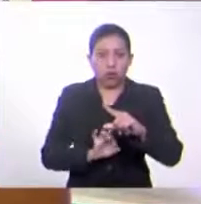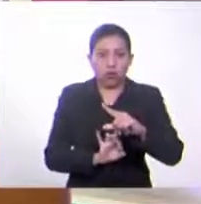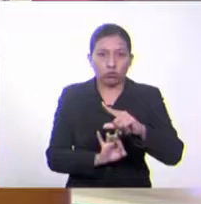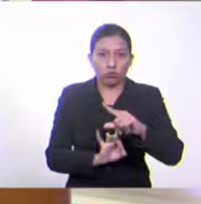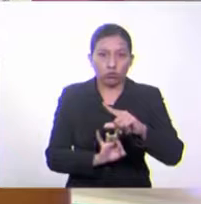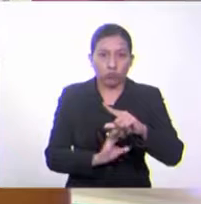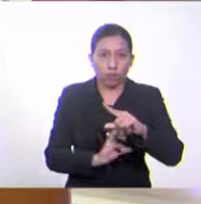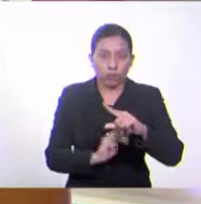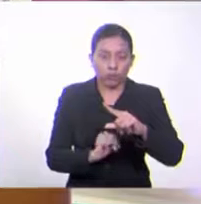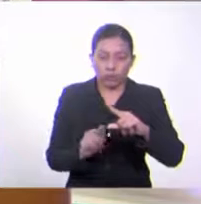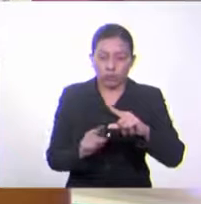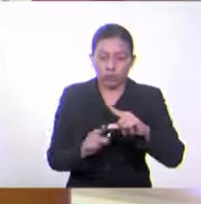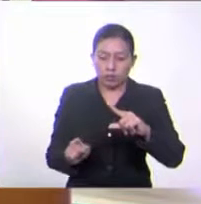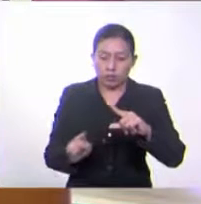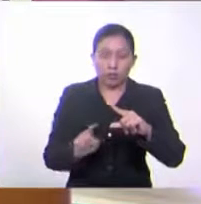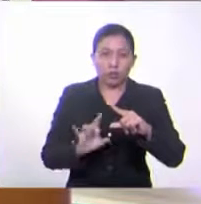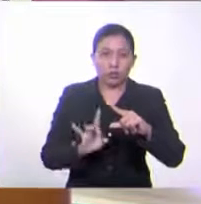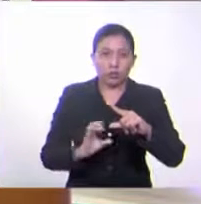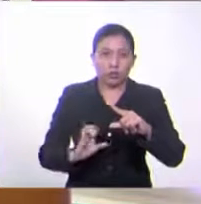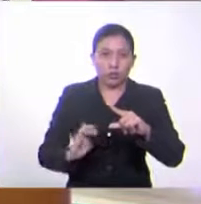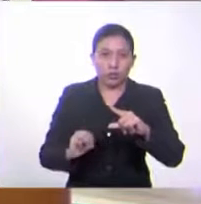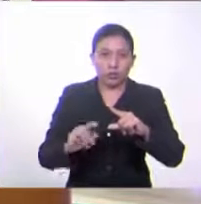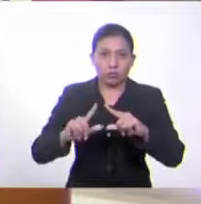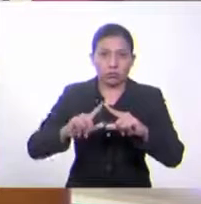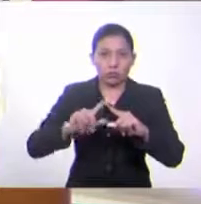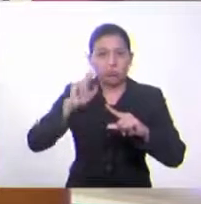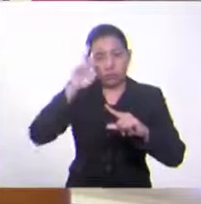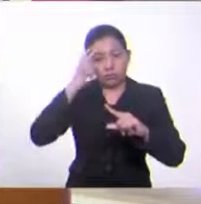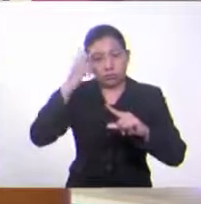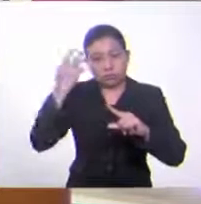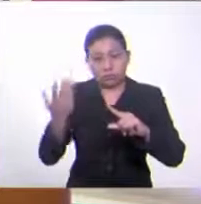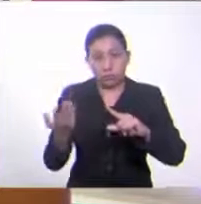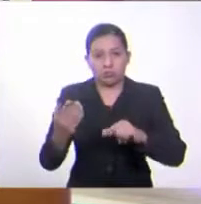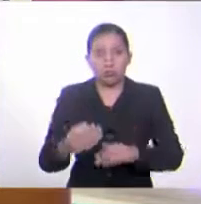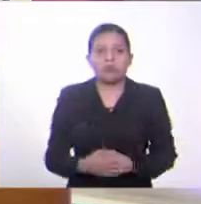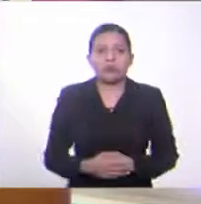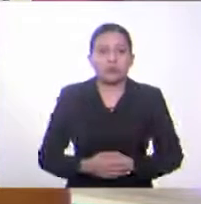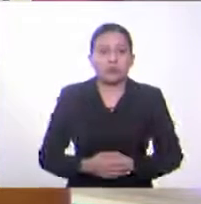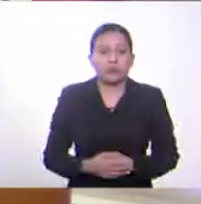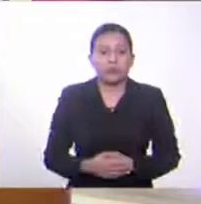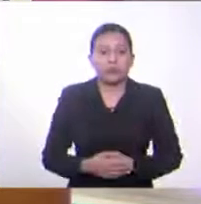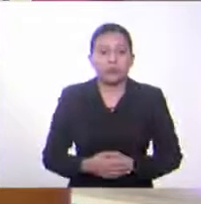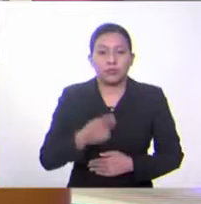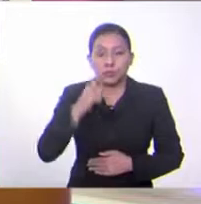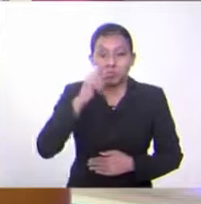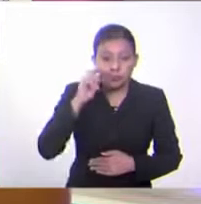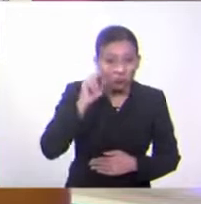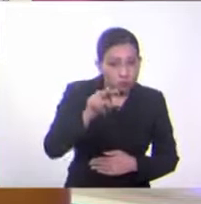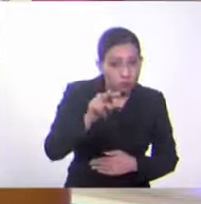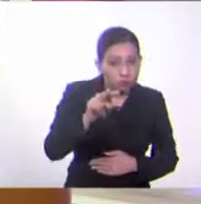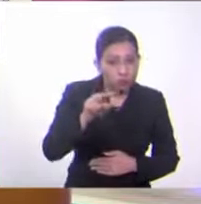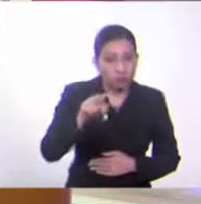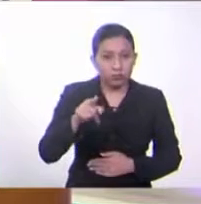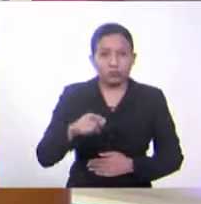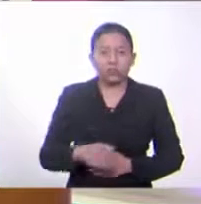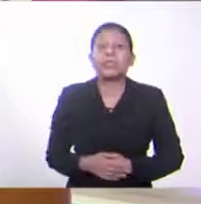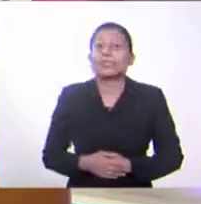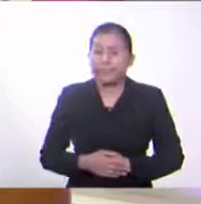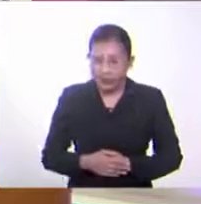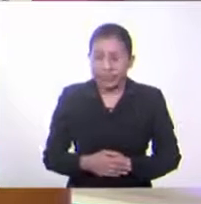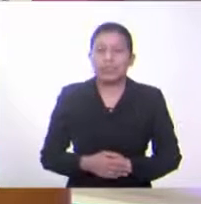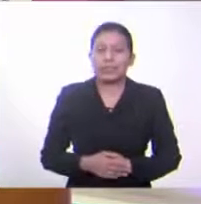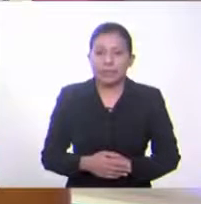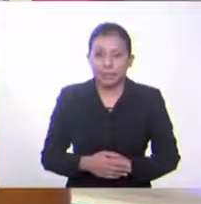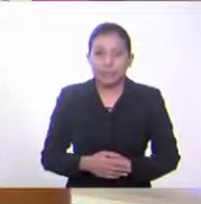entonces BD es igual a CD. Muy bien. ¿Observan allá en casa lo que dice Anita?